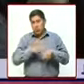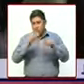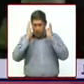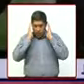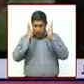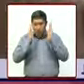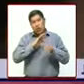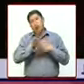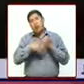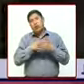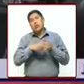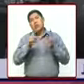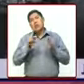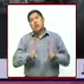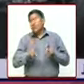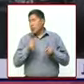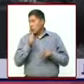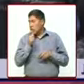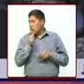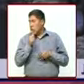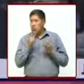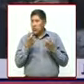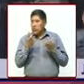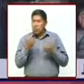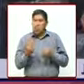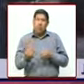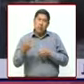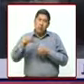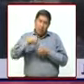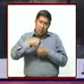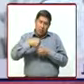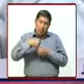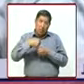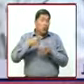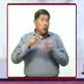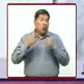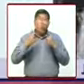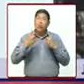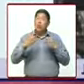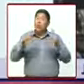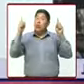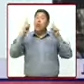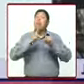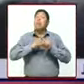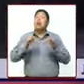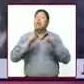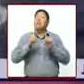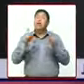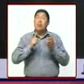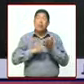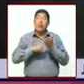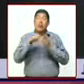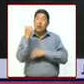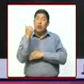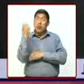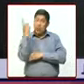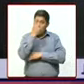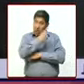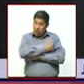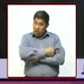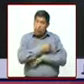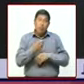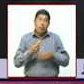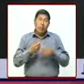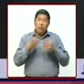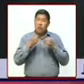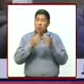atiende a todas las personas que van a querer empadronarse, que no lo hayan logrado. Sin embargo, la característica de estos 10 días del